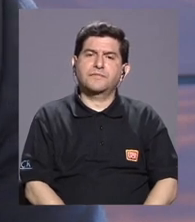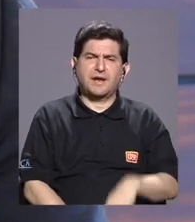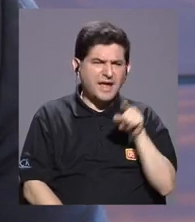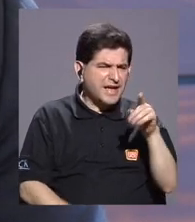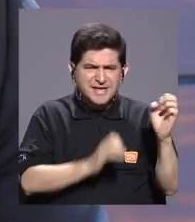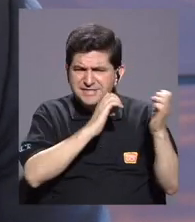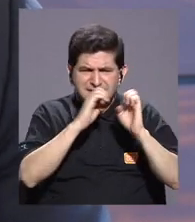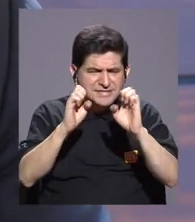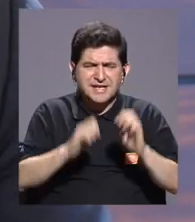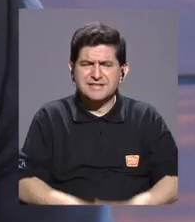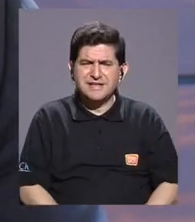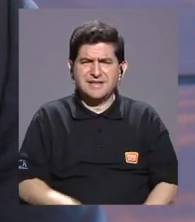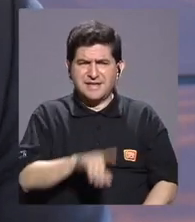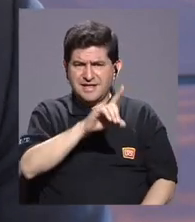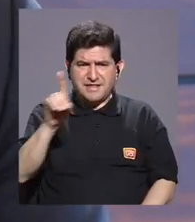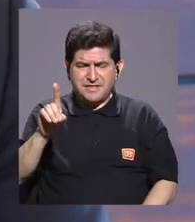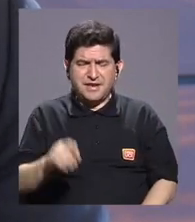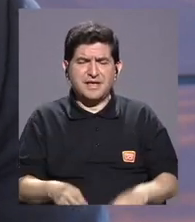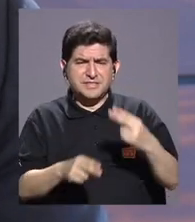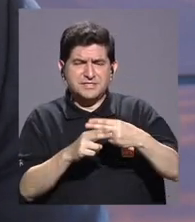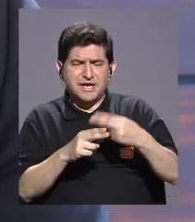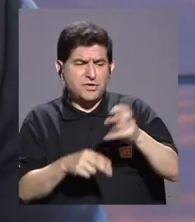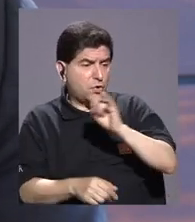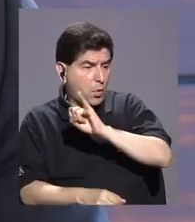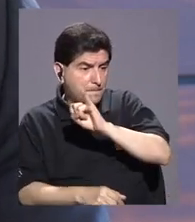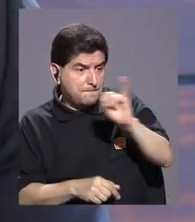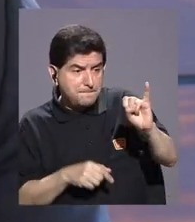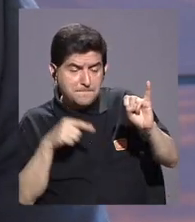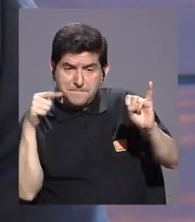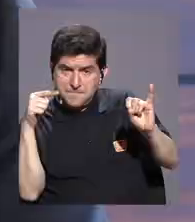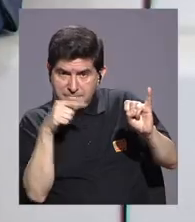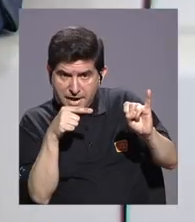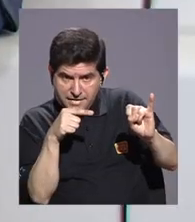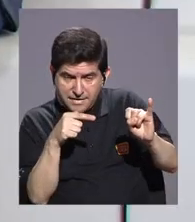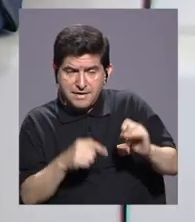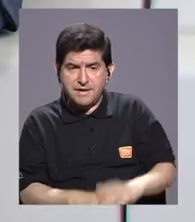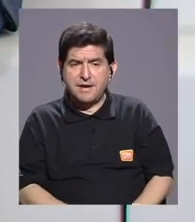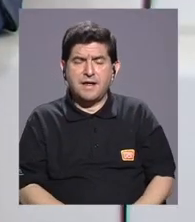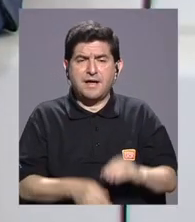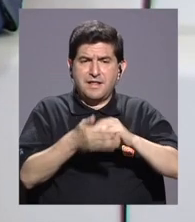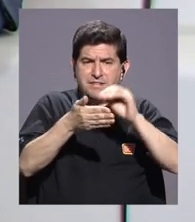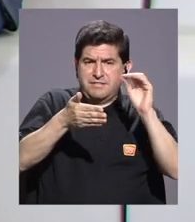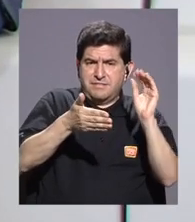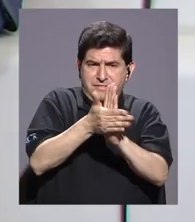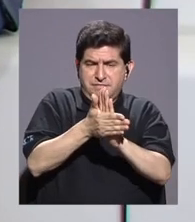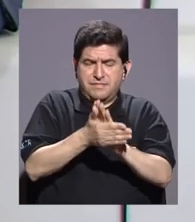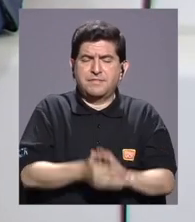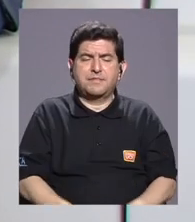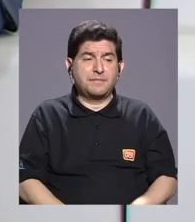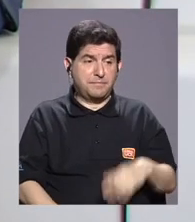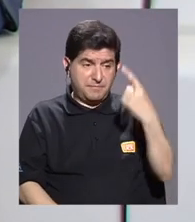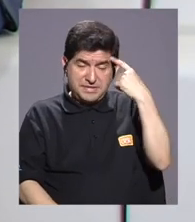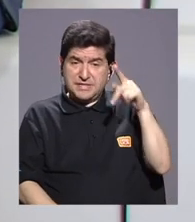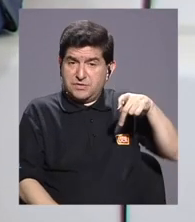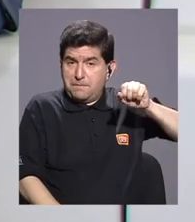¿Es una estrategia de esa derecha llamarla a la izquierda o ponerle esa etiqueta de izquierda al PAC?